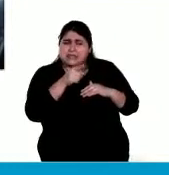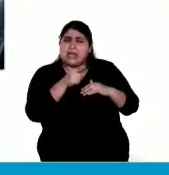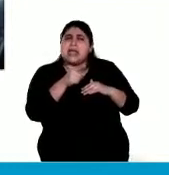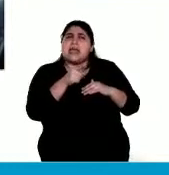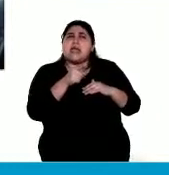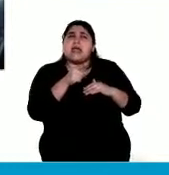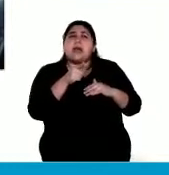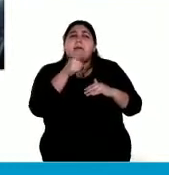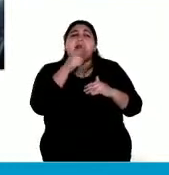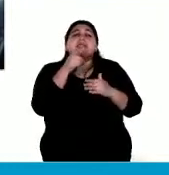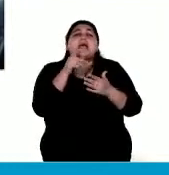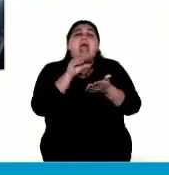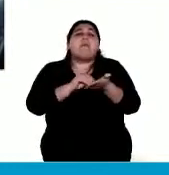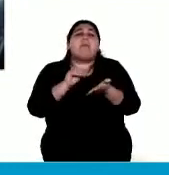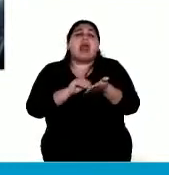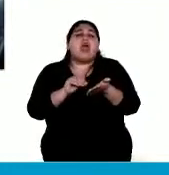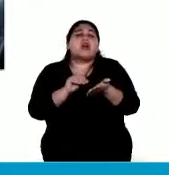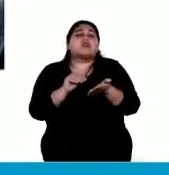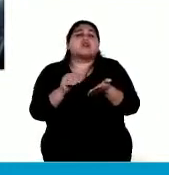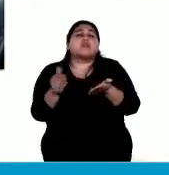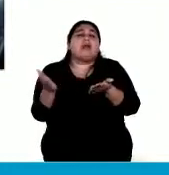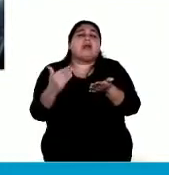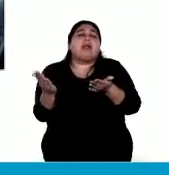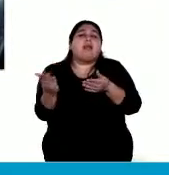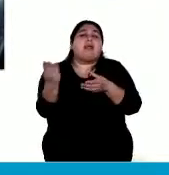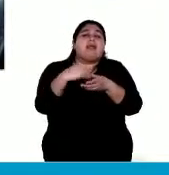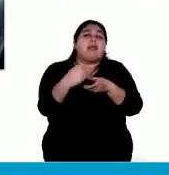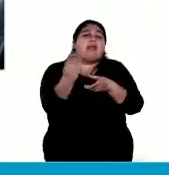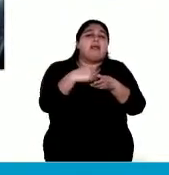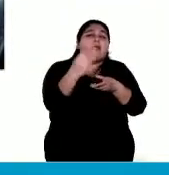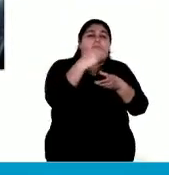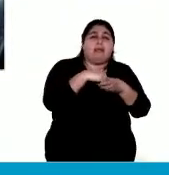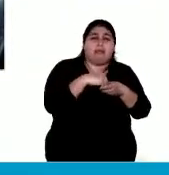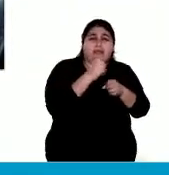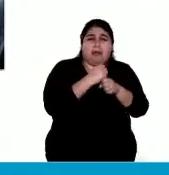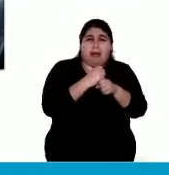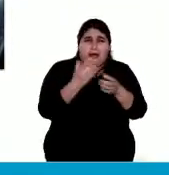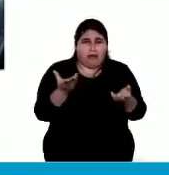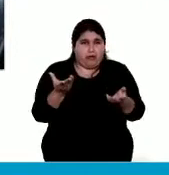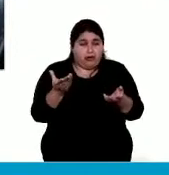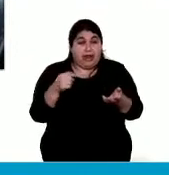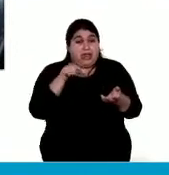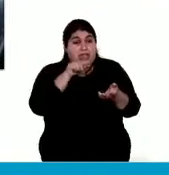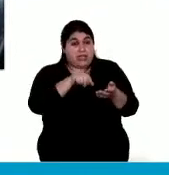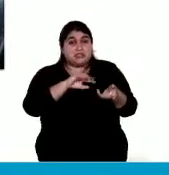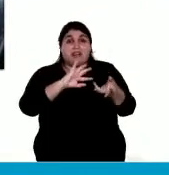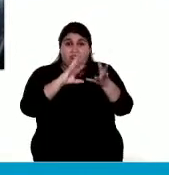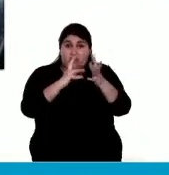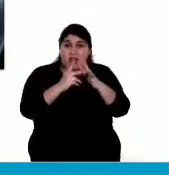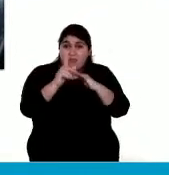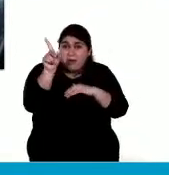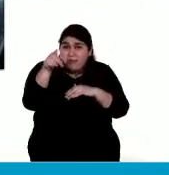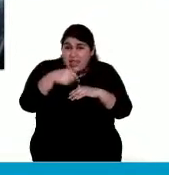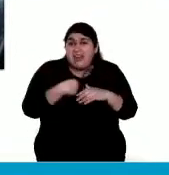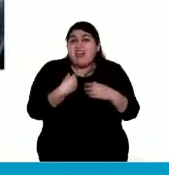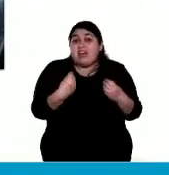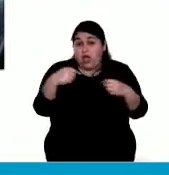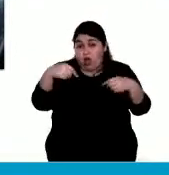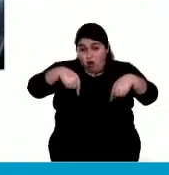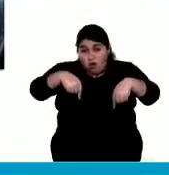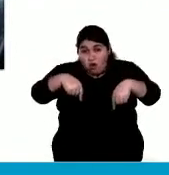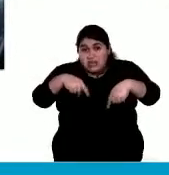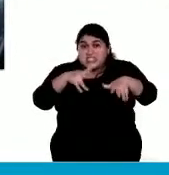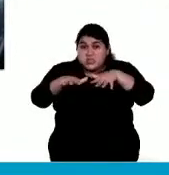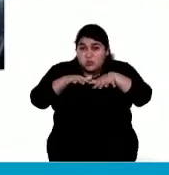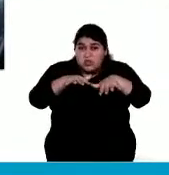agencia de empleo, se transformó en una bolsa de trabajo, ¿sí? Y esto generó que hoy tengamos,